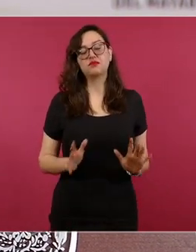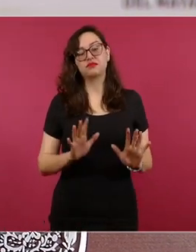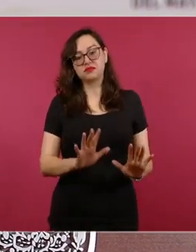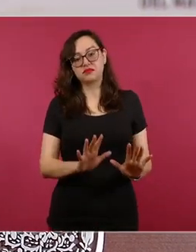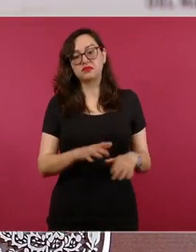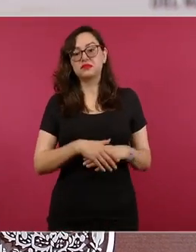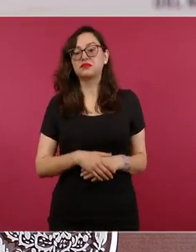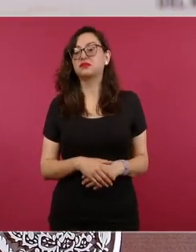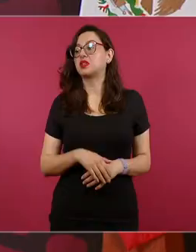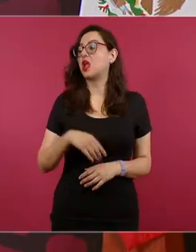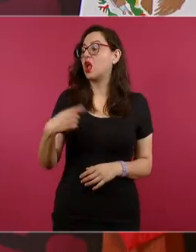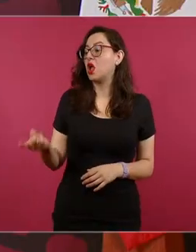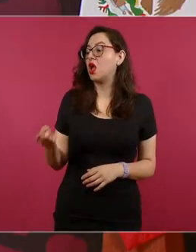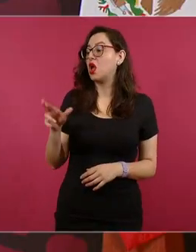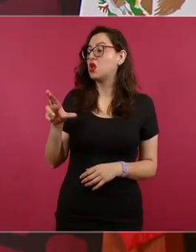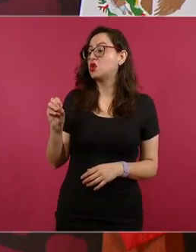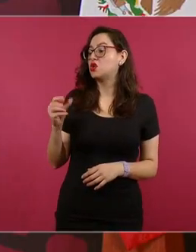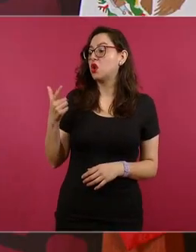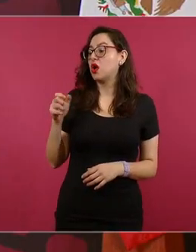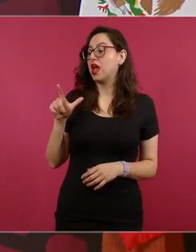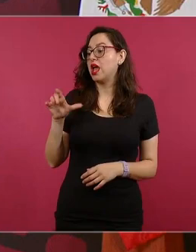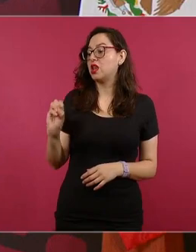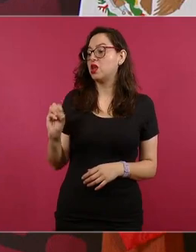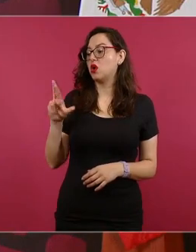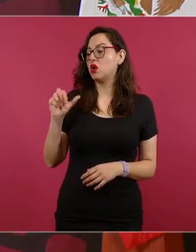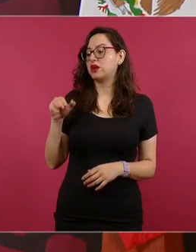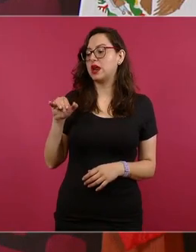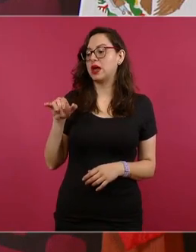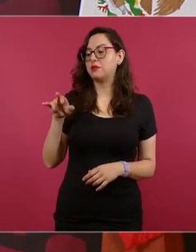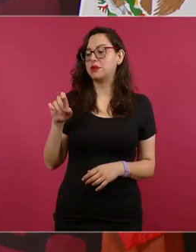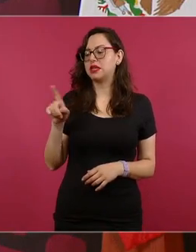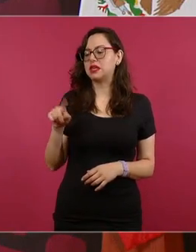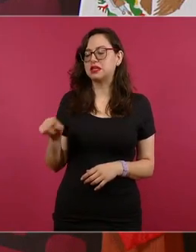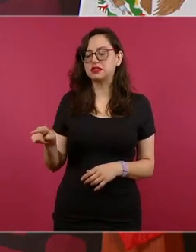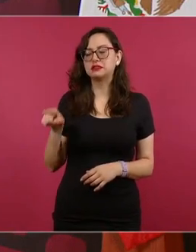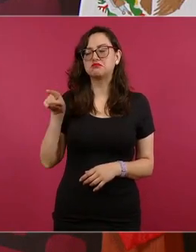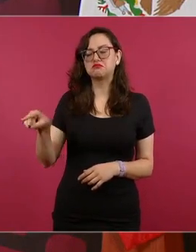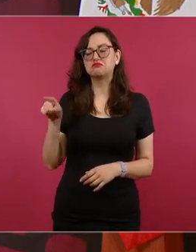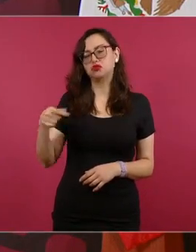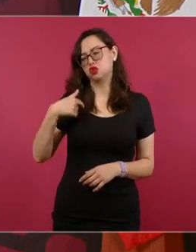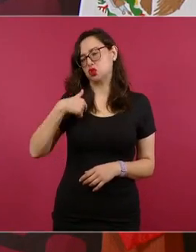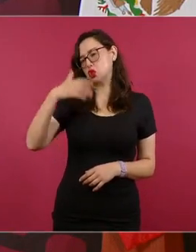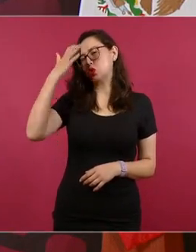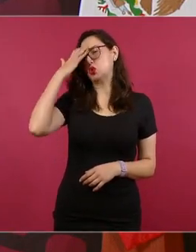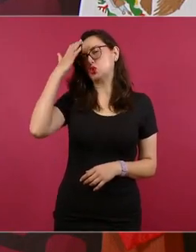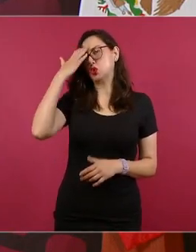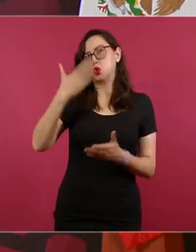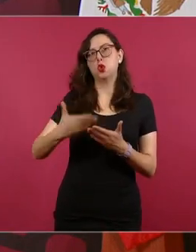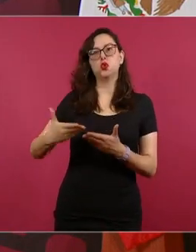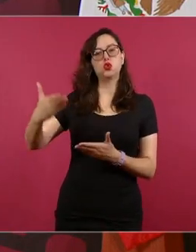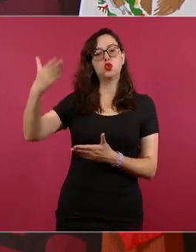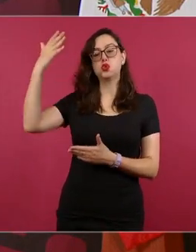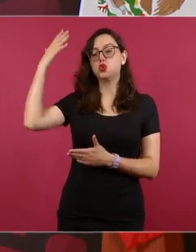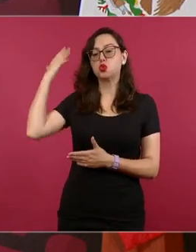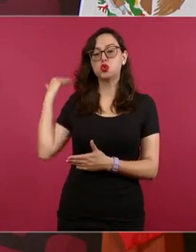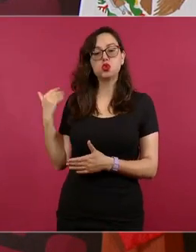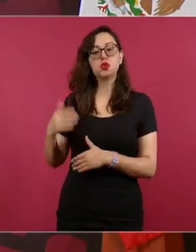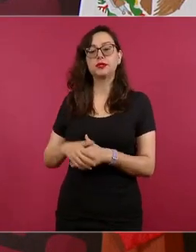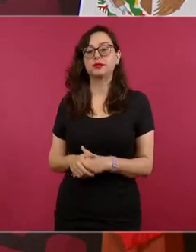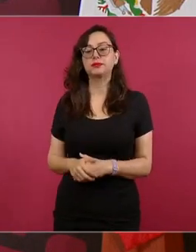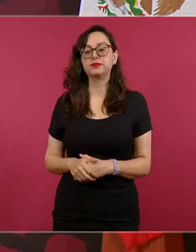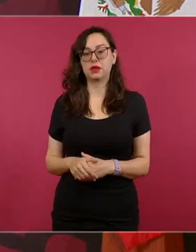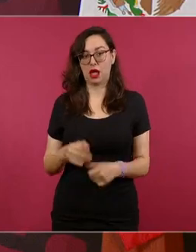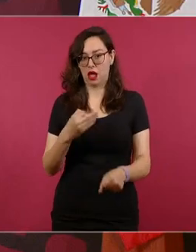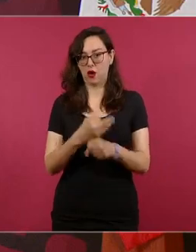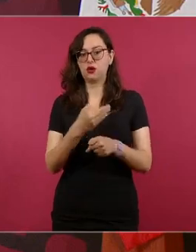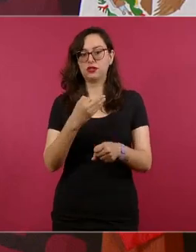y siempre lo invitaba yo a participar en el gobierno, al actual secretario de